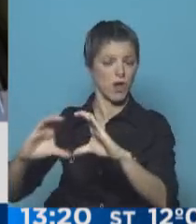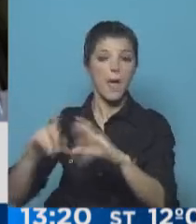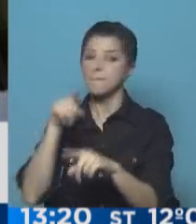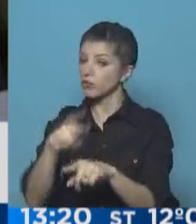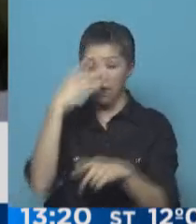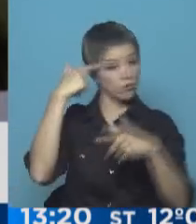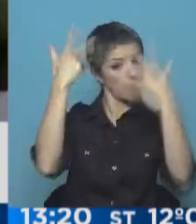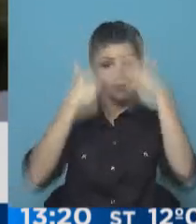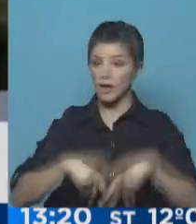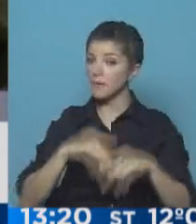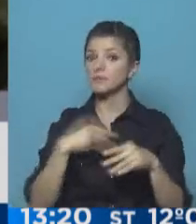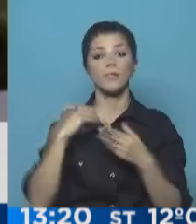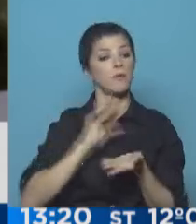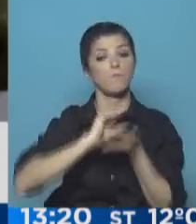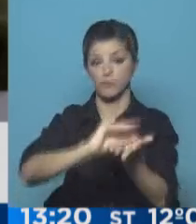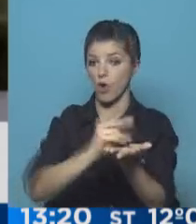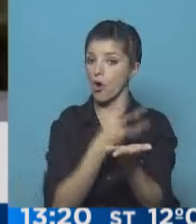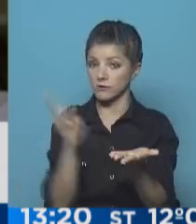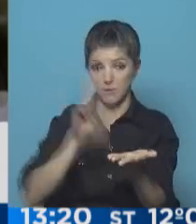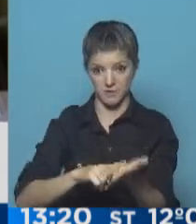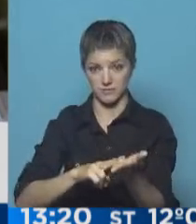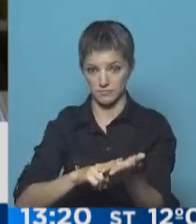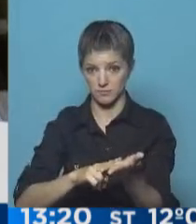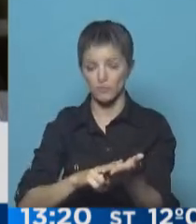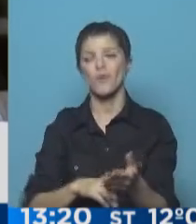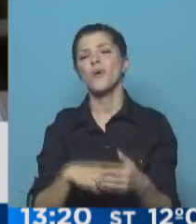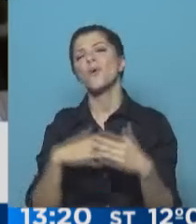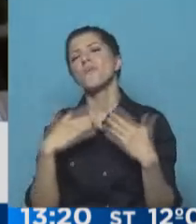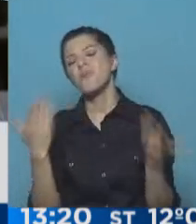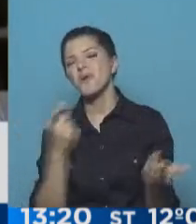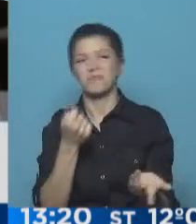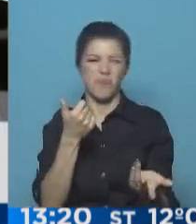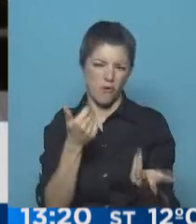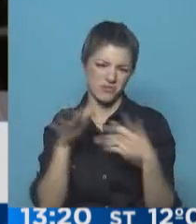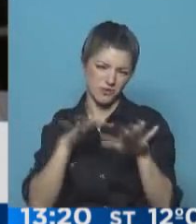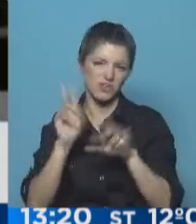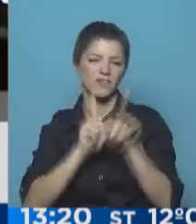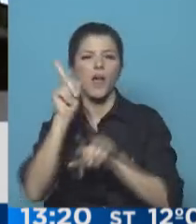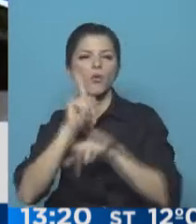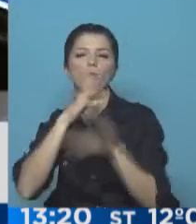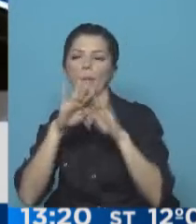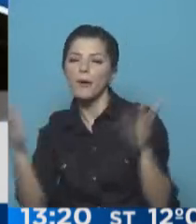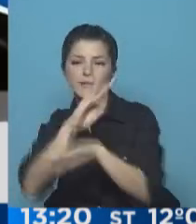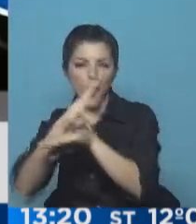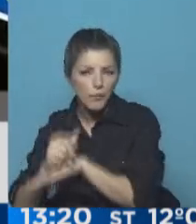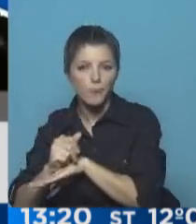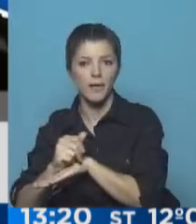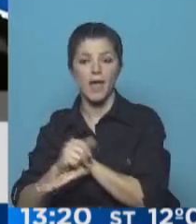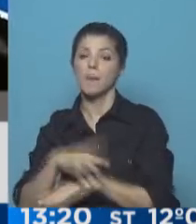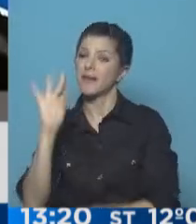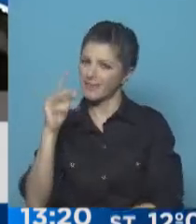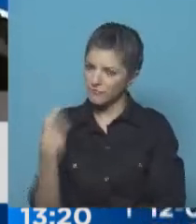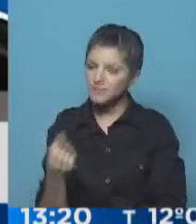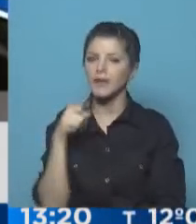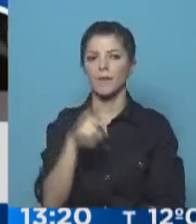rápidamente porque tenemos que estar atentos a que esas cosas no sucedan. Puede pasar muy poquito. Hay que tener toda una estructura para que en una mesa pueda meter mucha